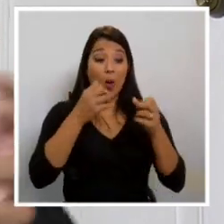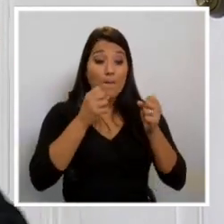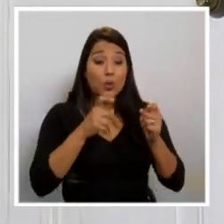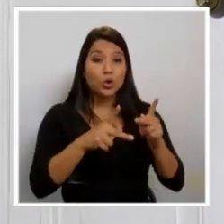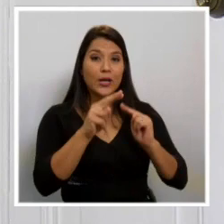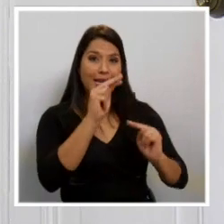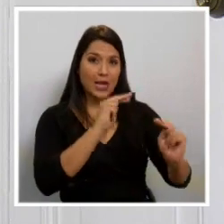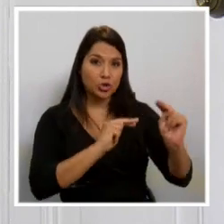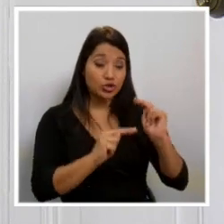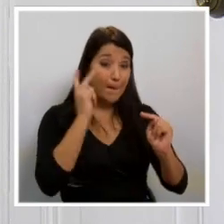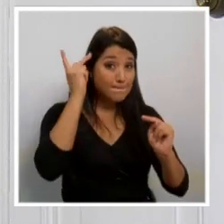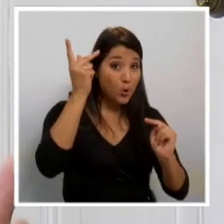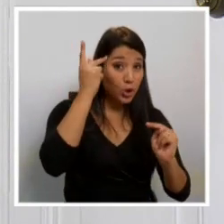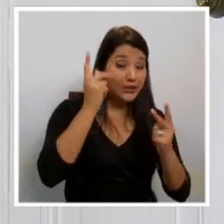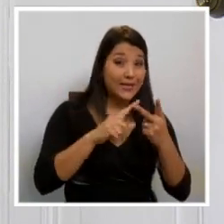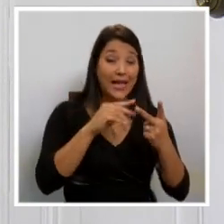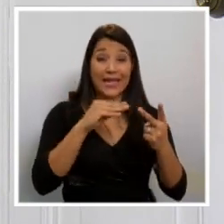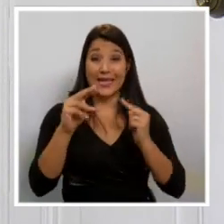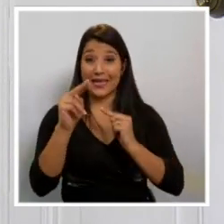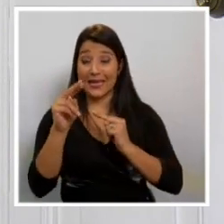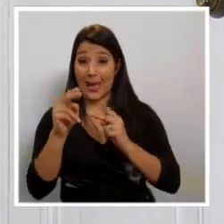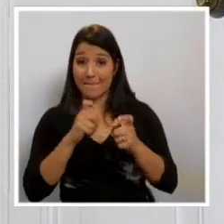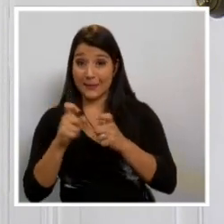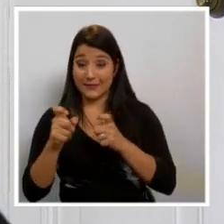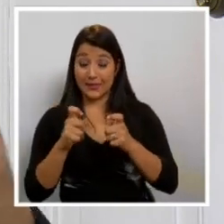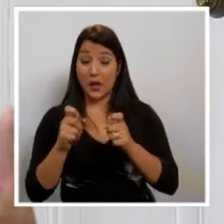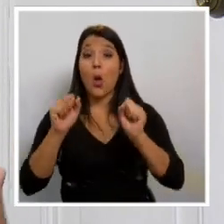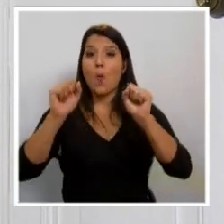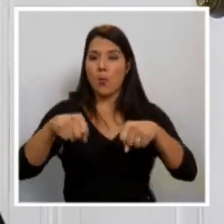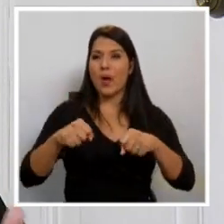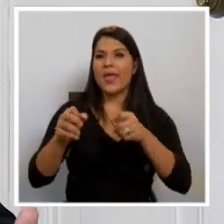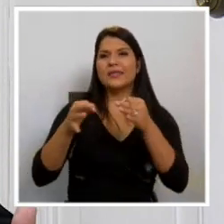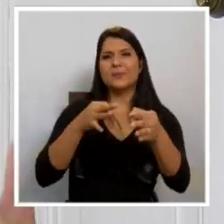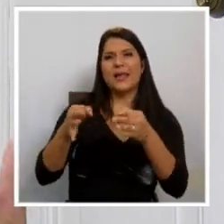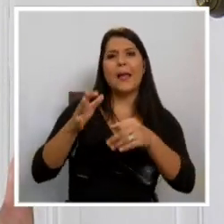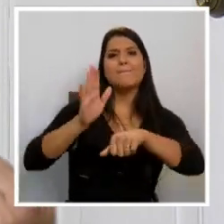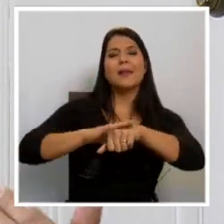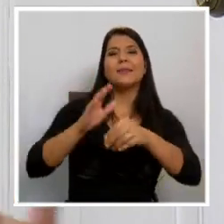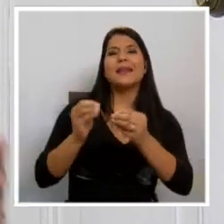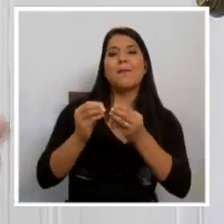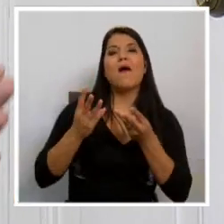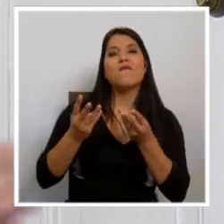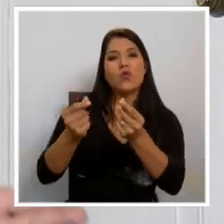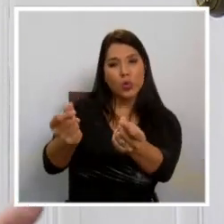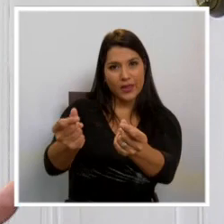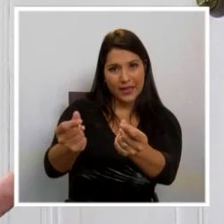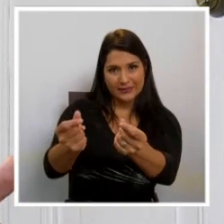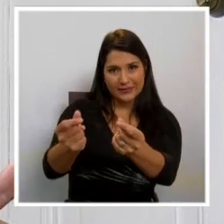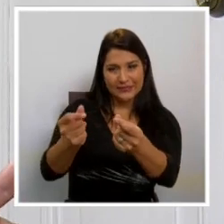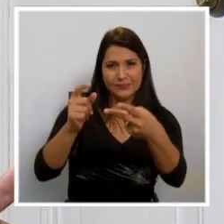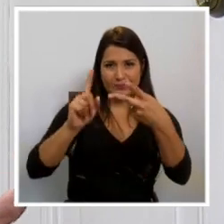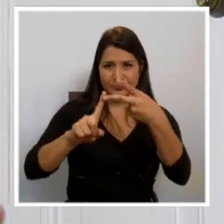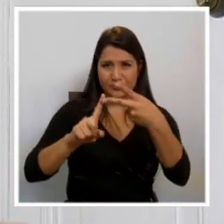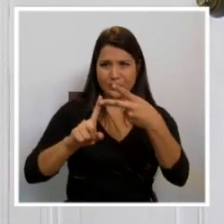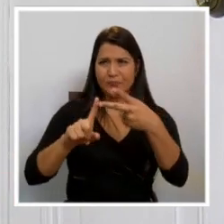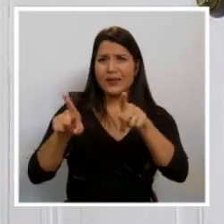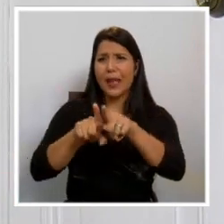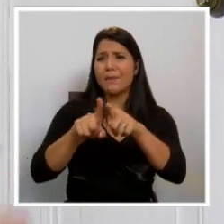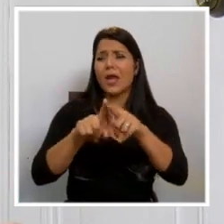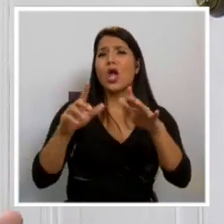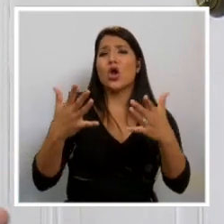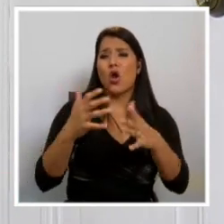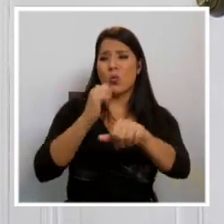administrativa, política, podría explicar también que haya permitido una mayor fluidez. 1, 2, la repartición en comisiones, porque hoy